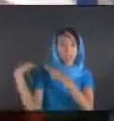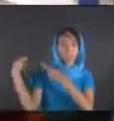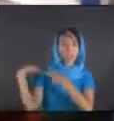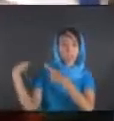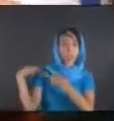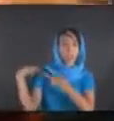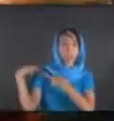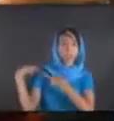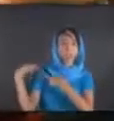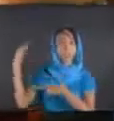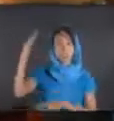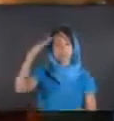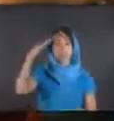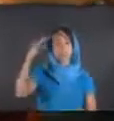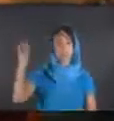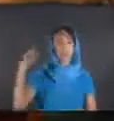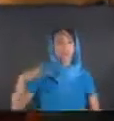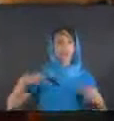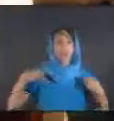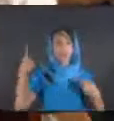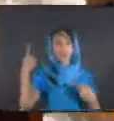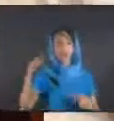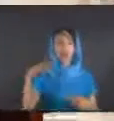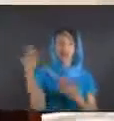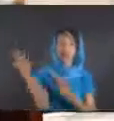porque aunque caí, sé que me levantaré.